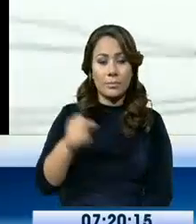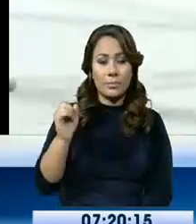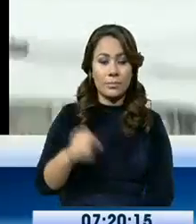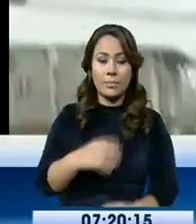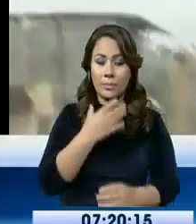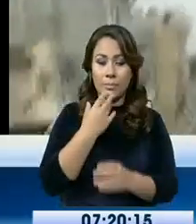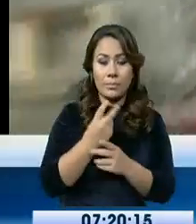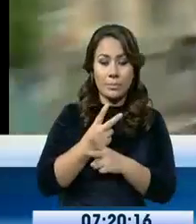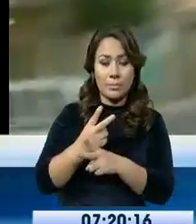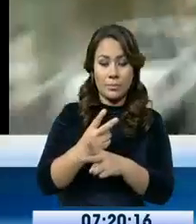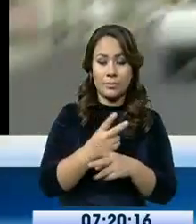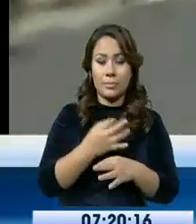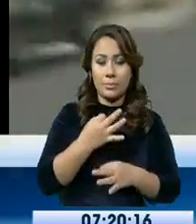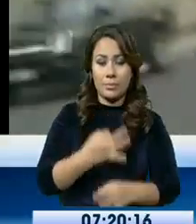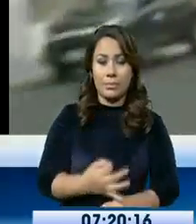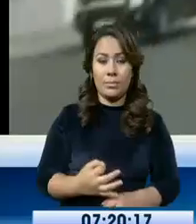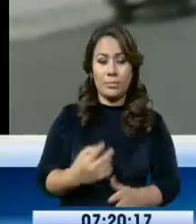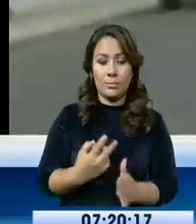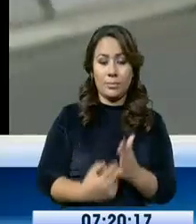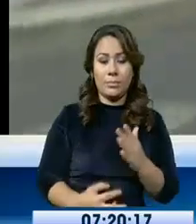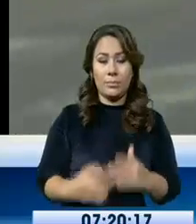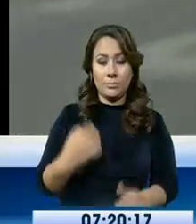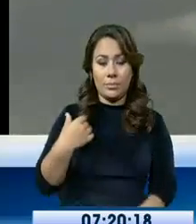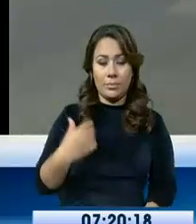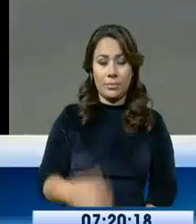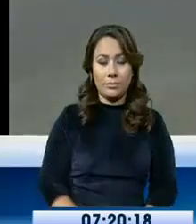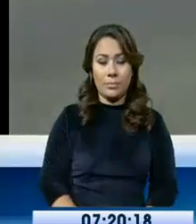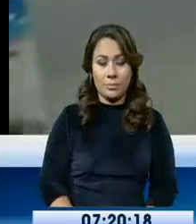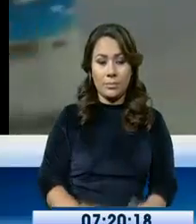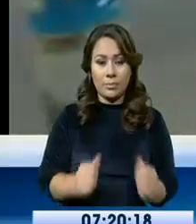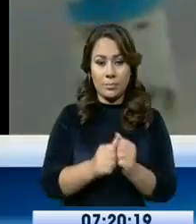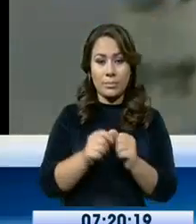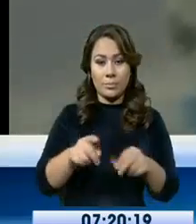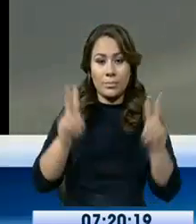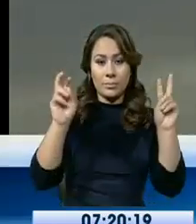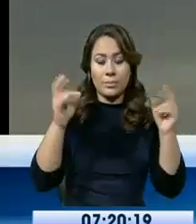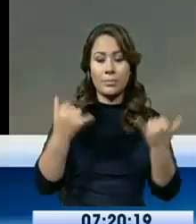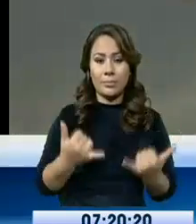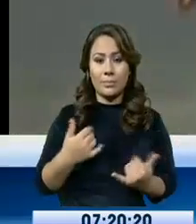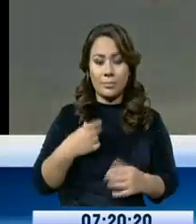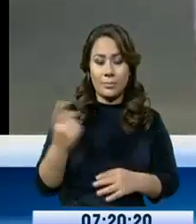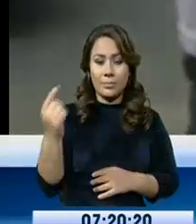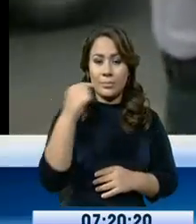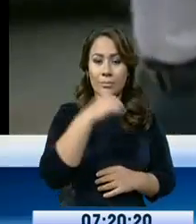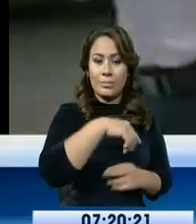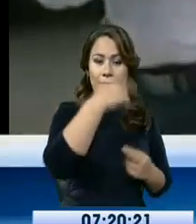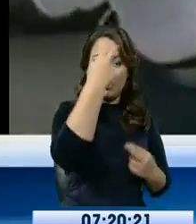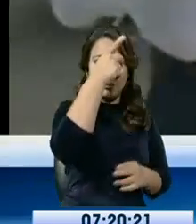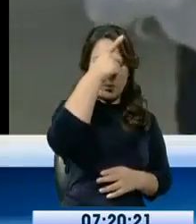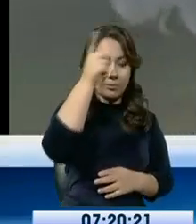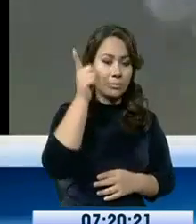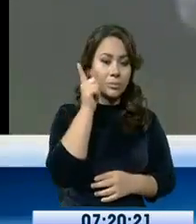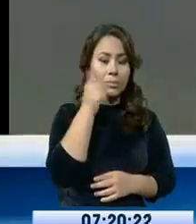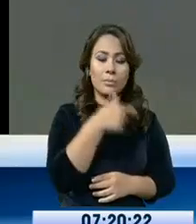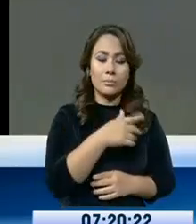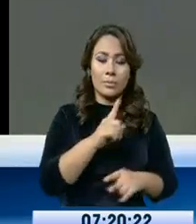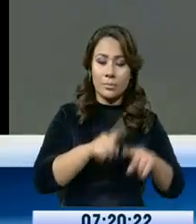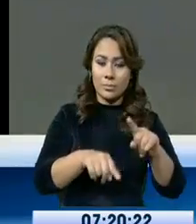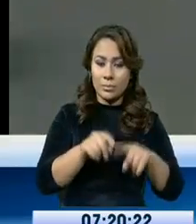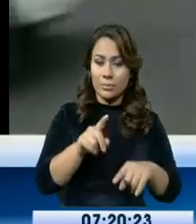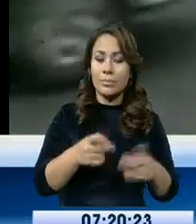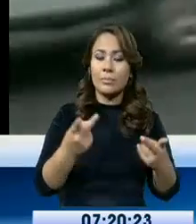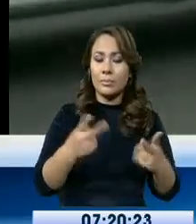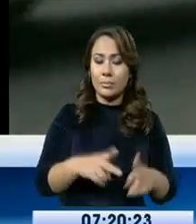constantes accidentes que se están generando. Con esto, nosotros vamos a retornar a estudio. Luisa, usted, amigos televidentes